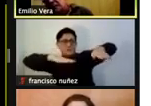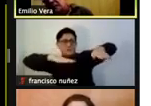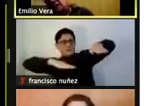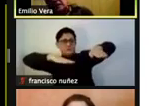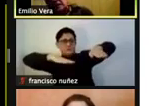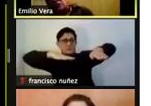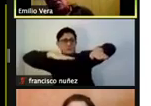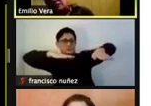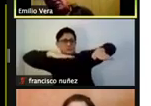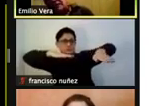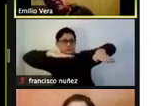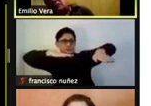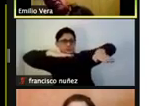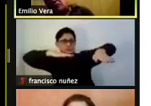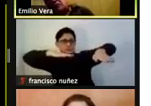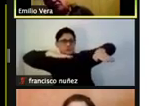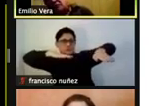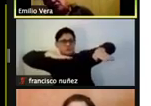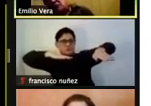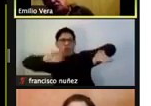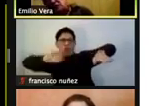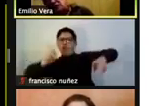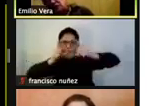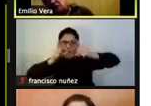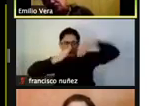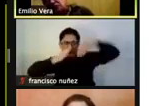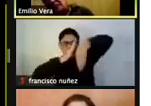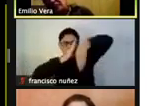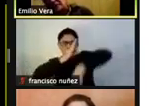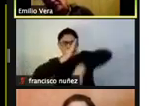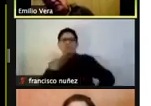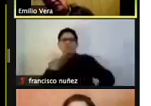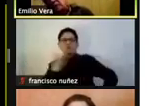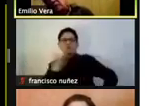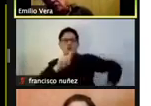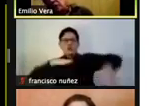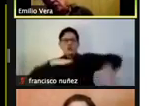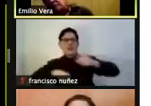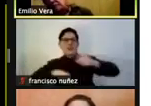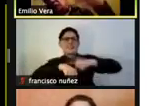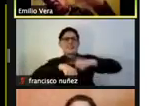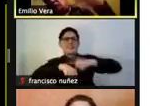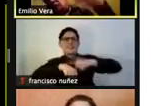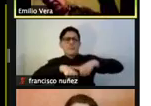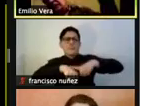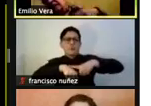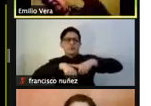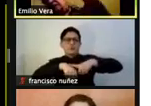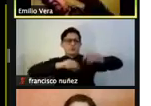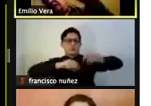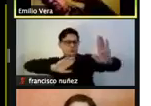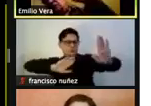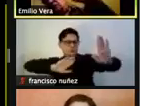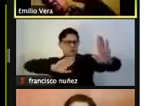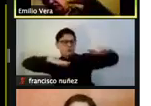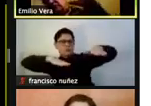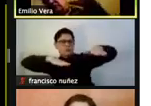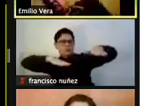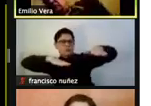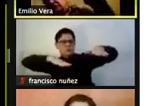profundidad, sino que es una imagen en tiempo. Para corregirla habría que tener un esquema de velocidad y corregirla, se